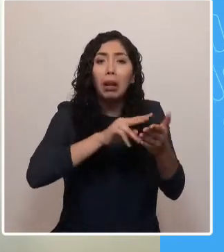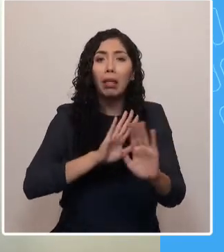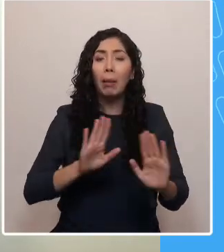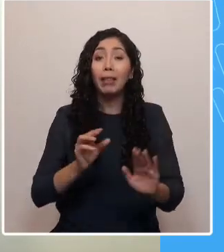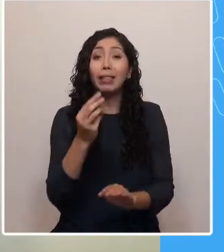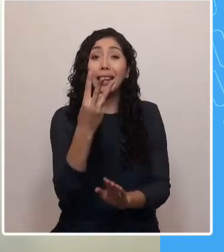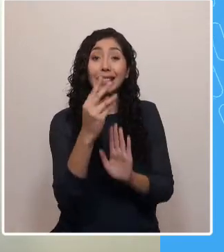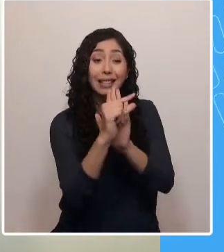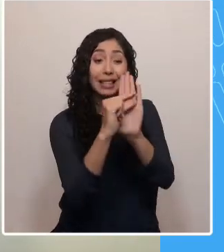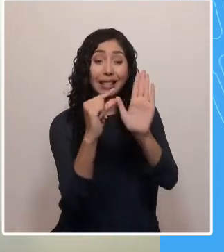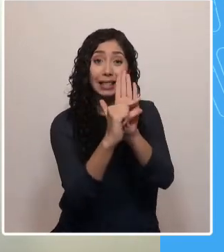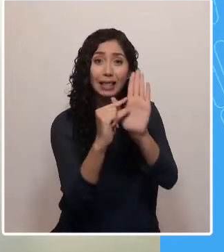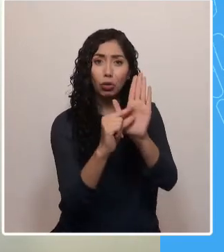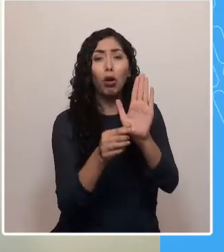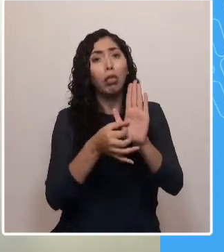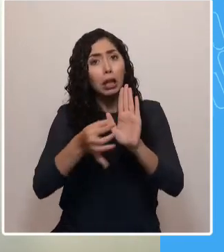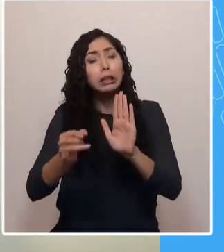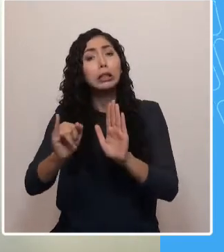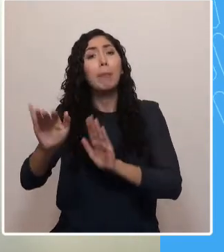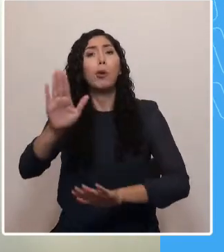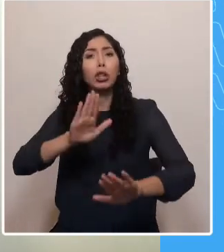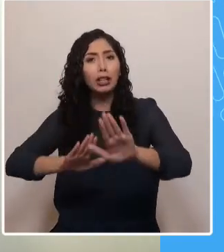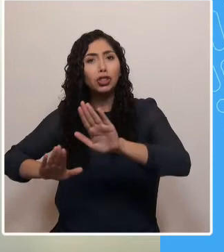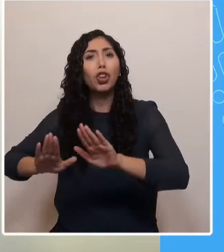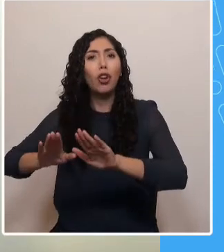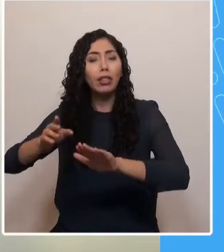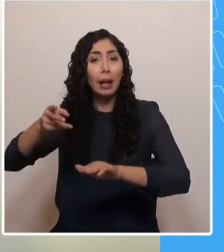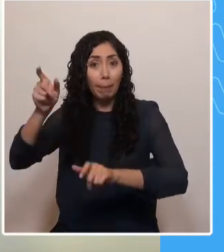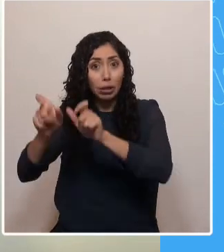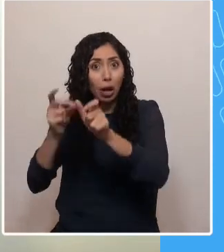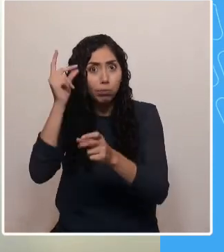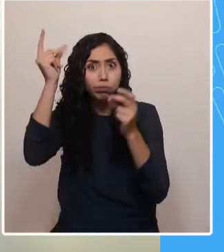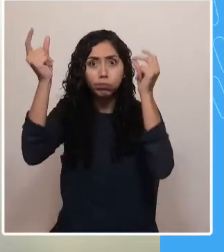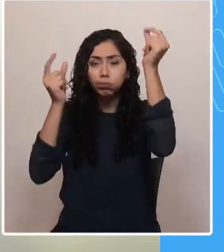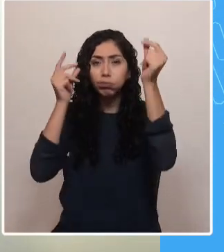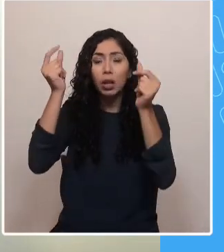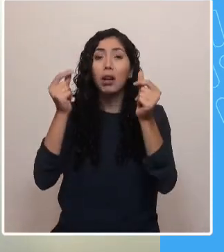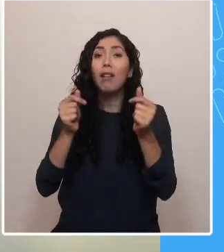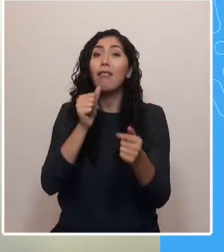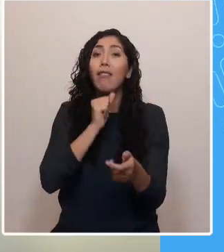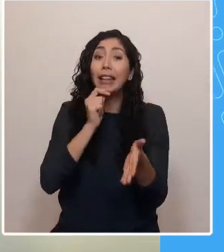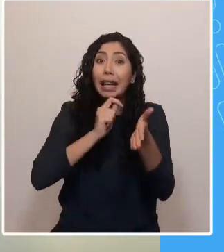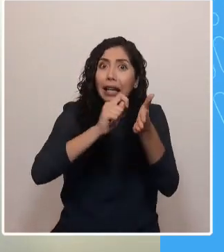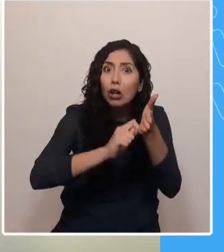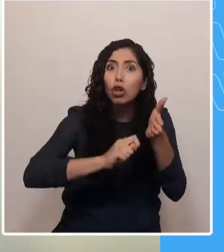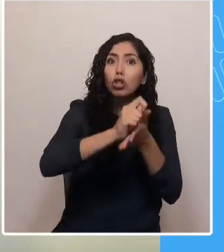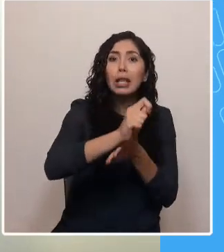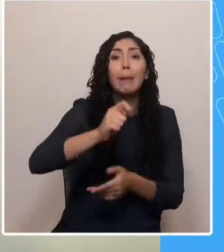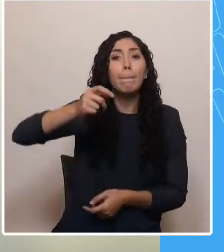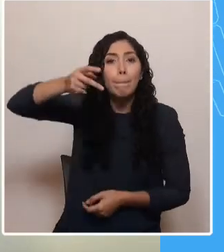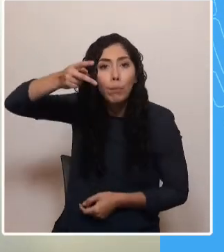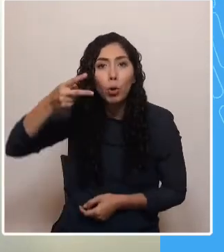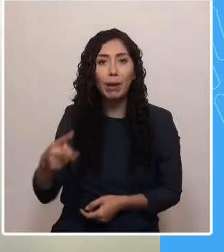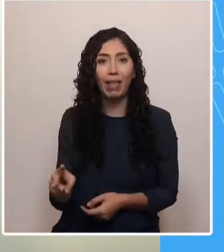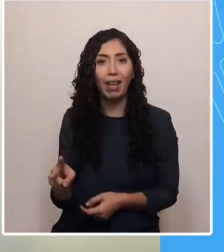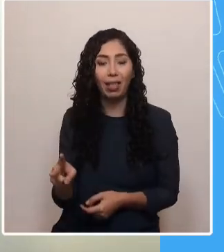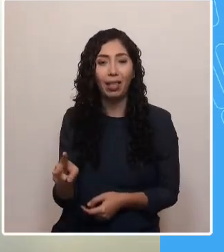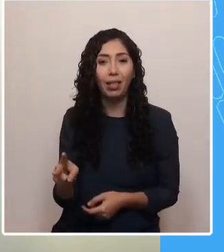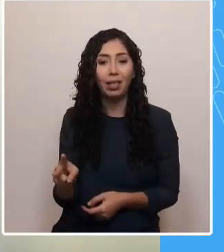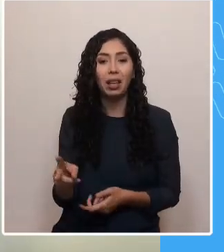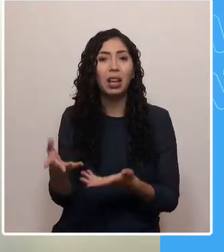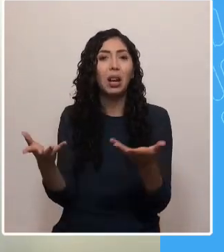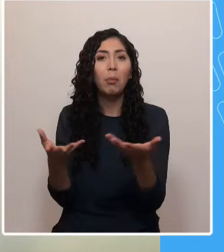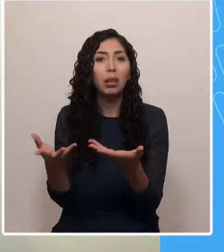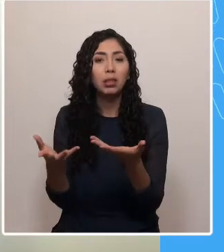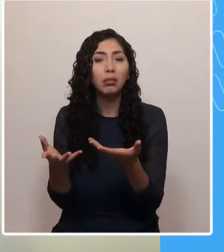una supuesta protección de autores, intérpretes y ejecutantes que al no reconocérseles propiedad sobre sus creaciones e interpretaciones, quedan